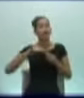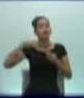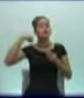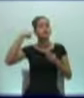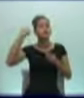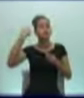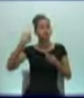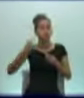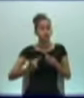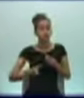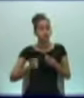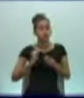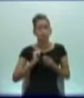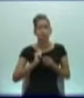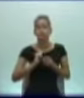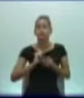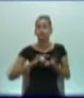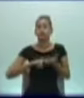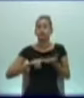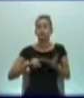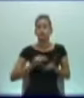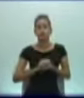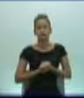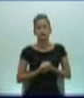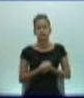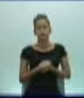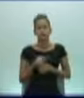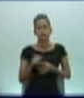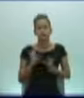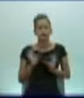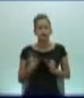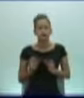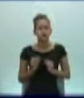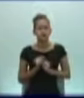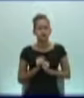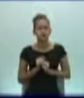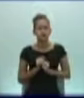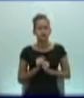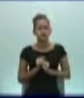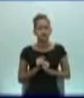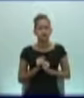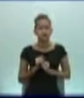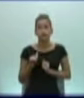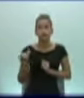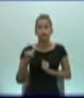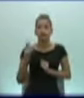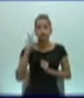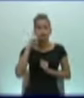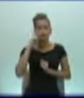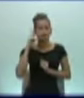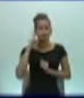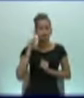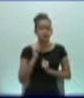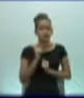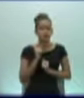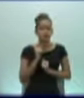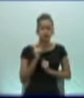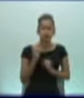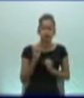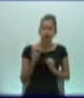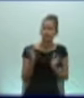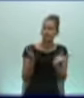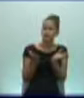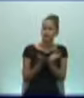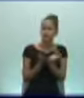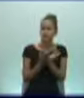próxima semana. Y asimismo, también recordamos o trabajamos que este